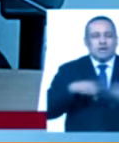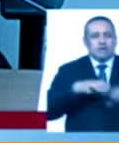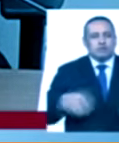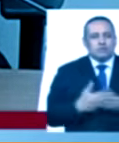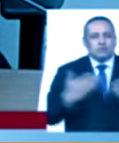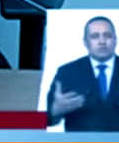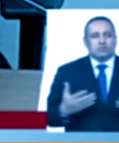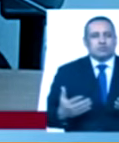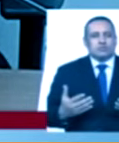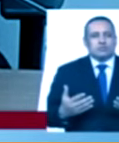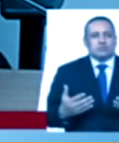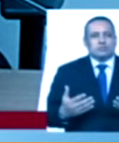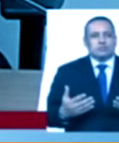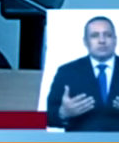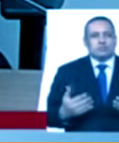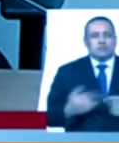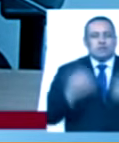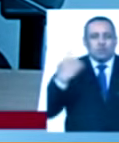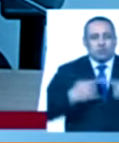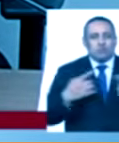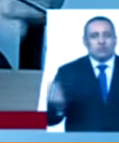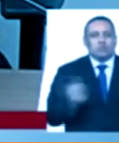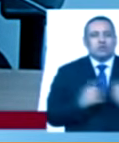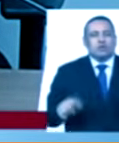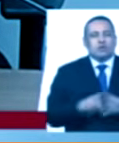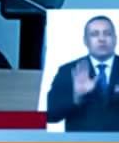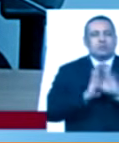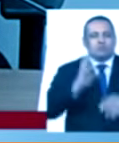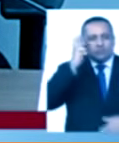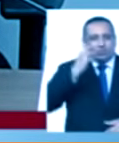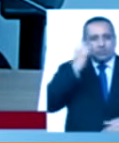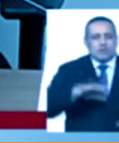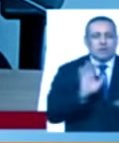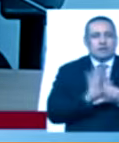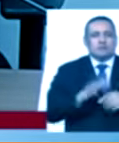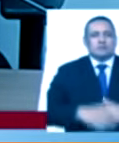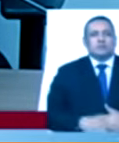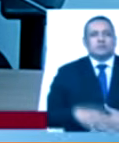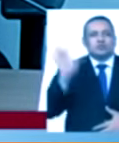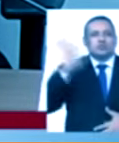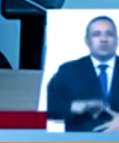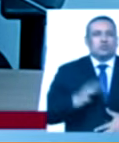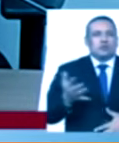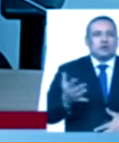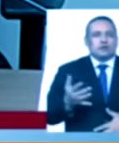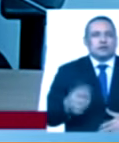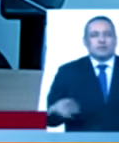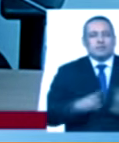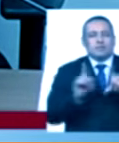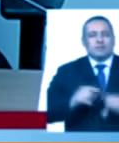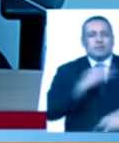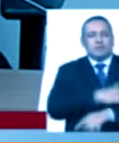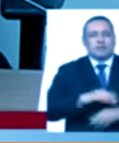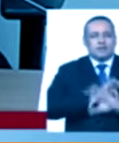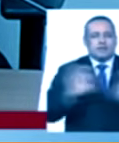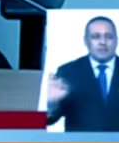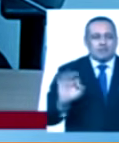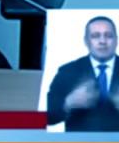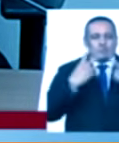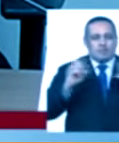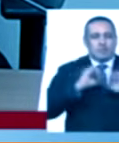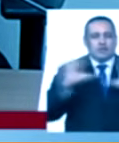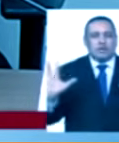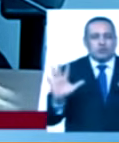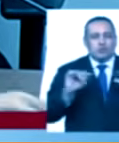realizado de acuerdo a la Constitución y a la ley. Nunca para favorecer a nadie. Que quede